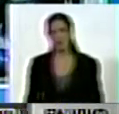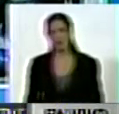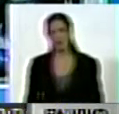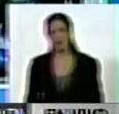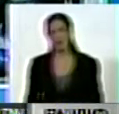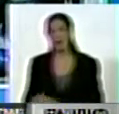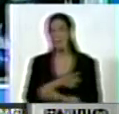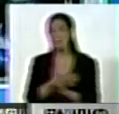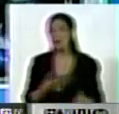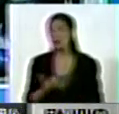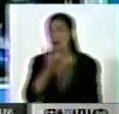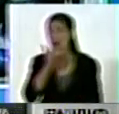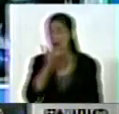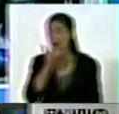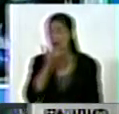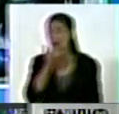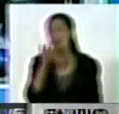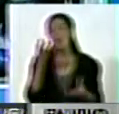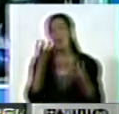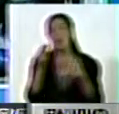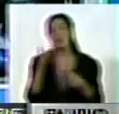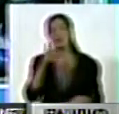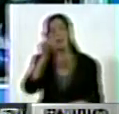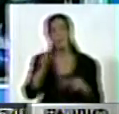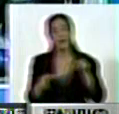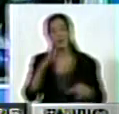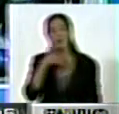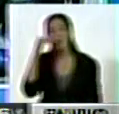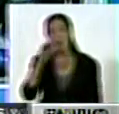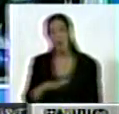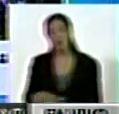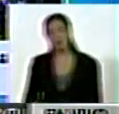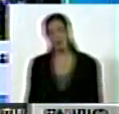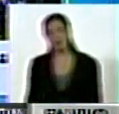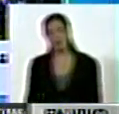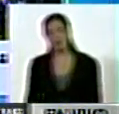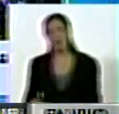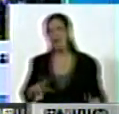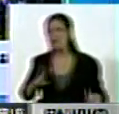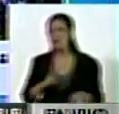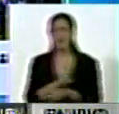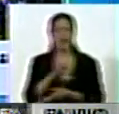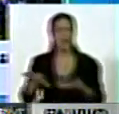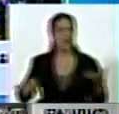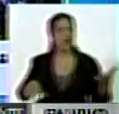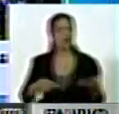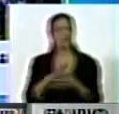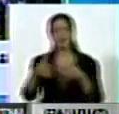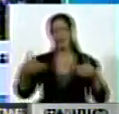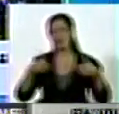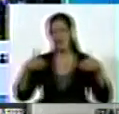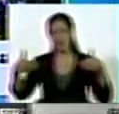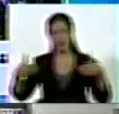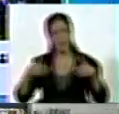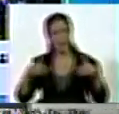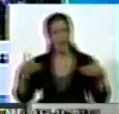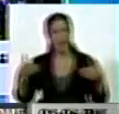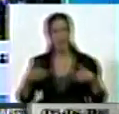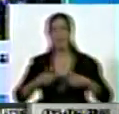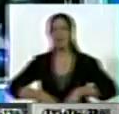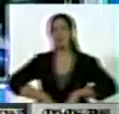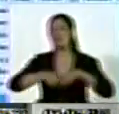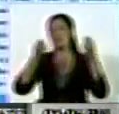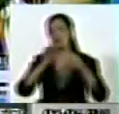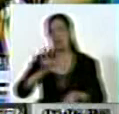Pero su error costó millones de personas que fallecieron. Causó violencia, causó sufrimiento, causó destrucción